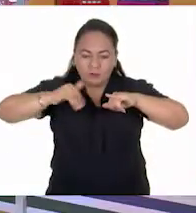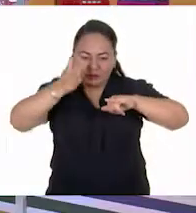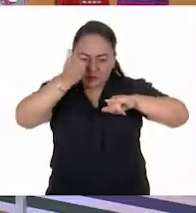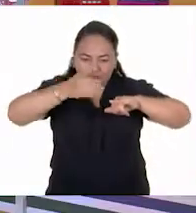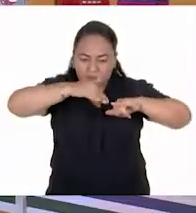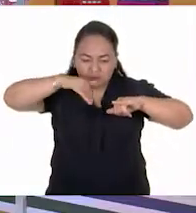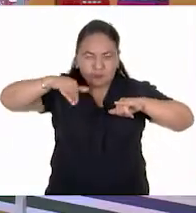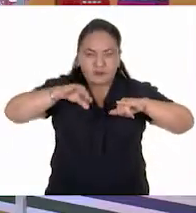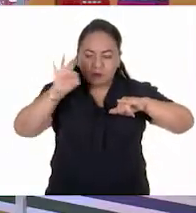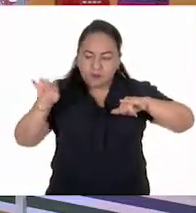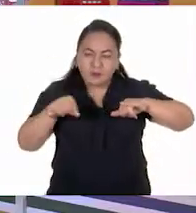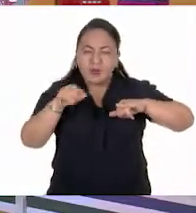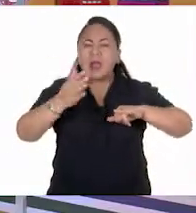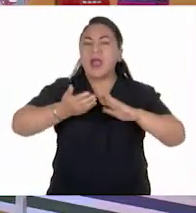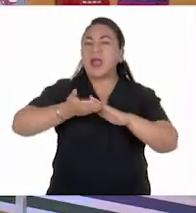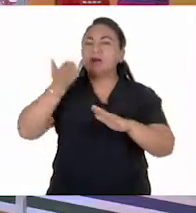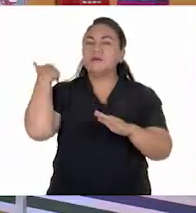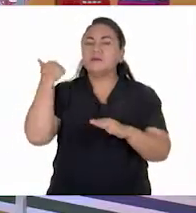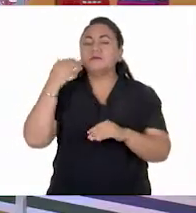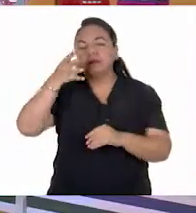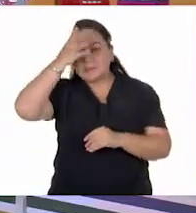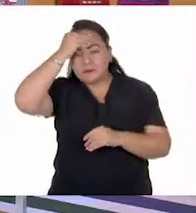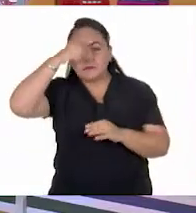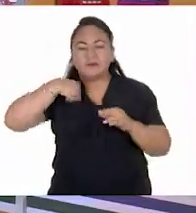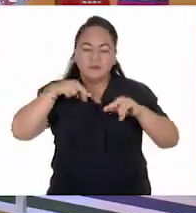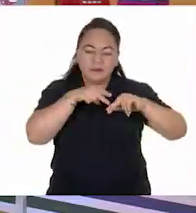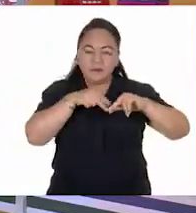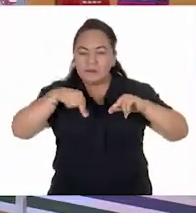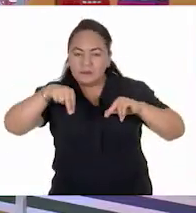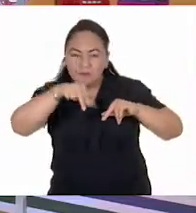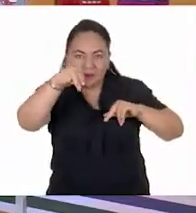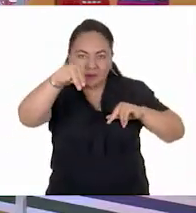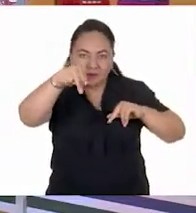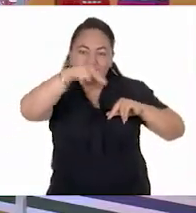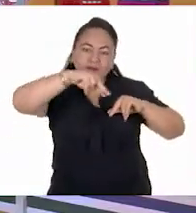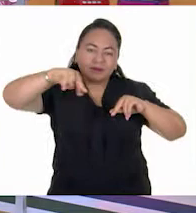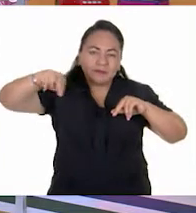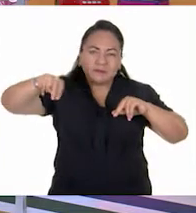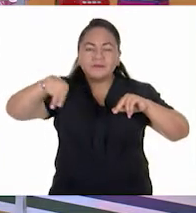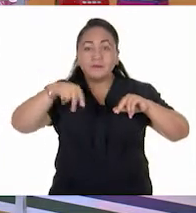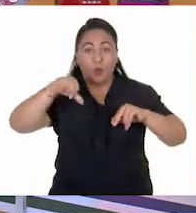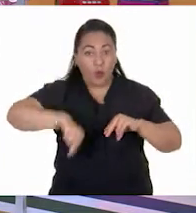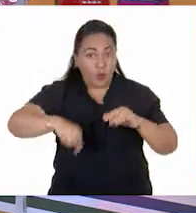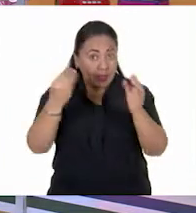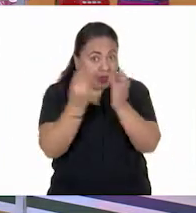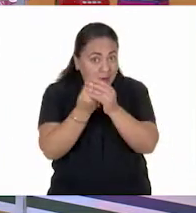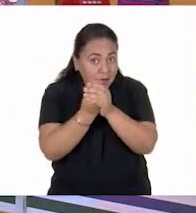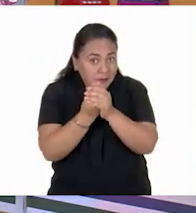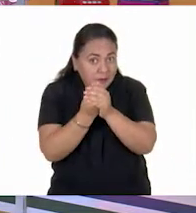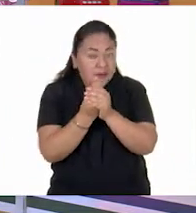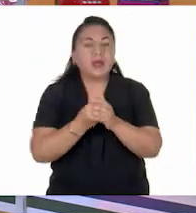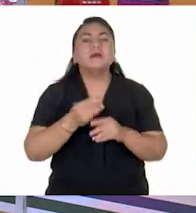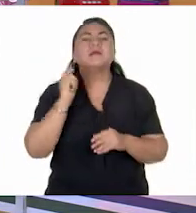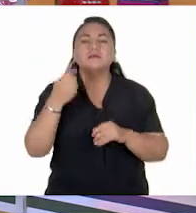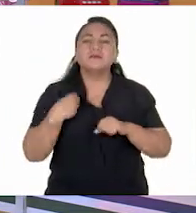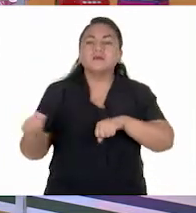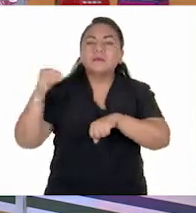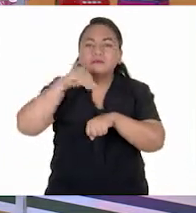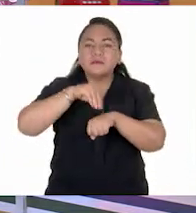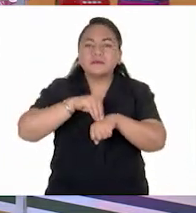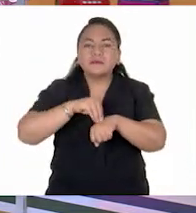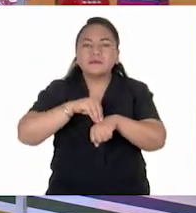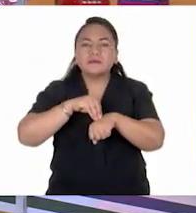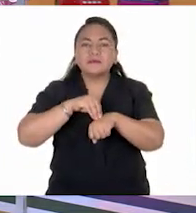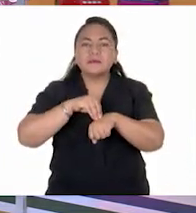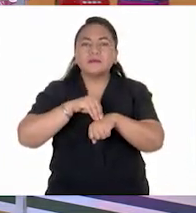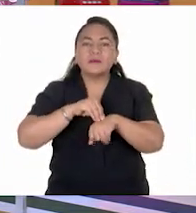anterior estuvimos practicando con los desplazamientos. En esta clase vamos a completar nuestra clase